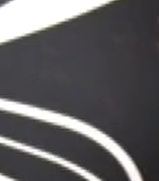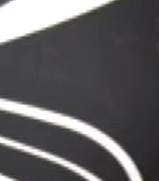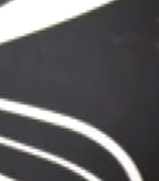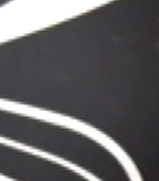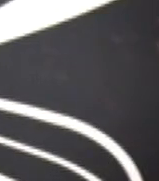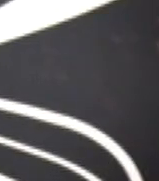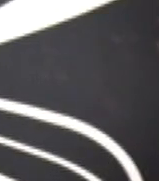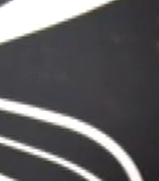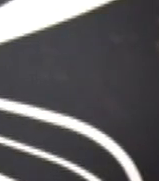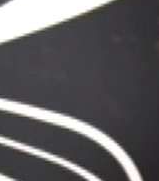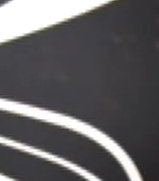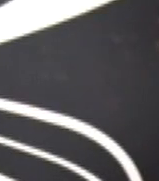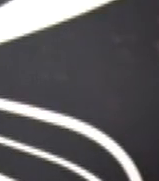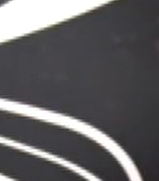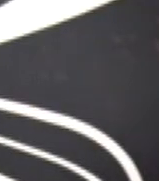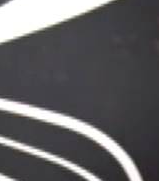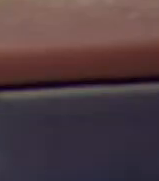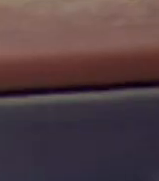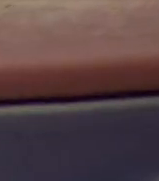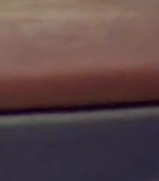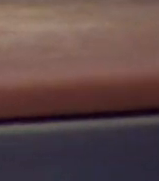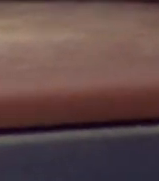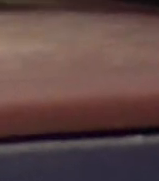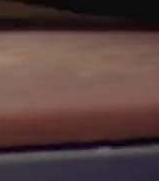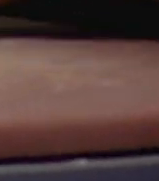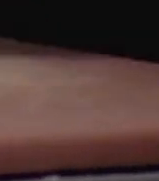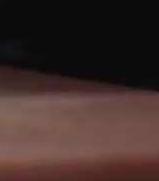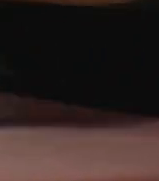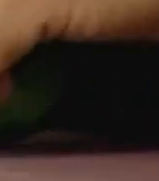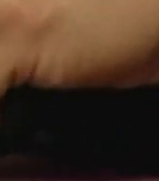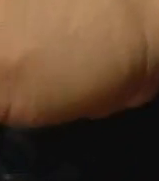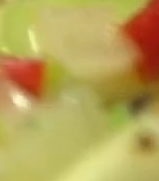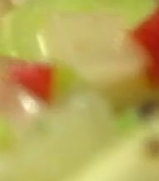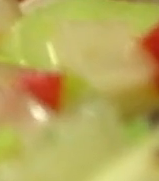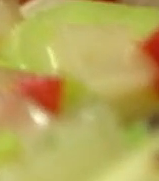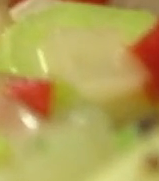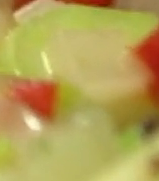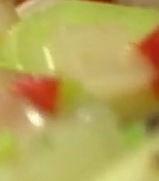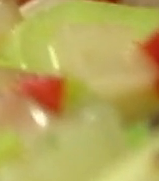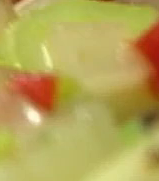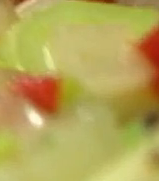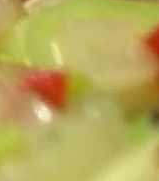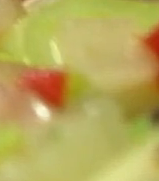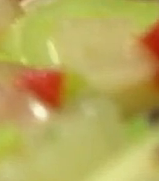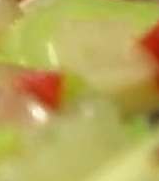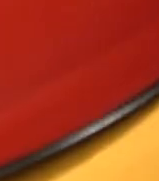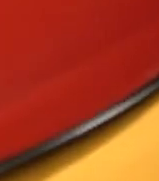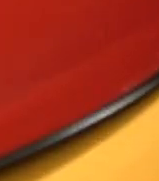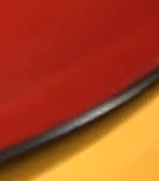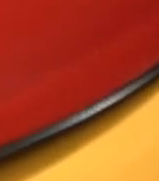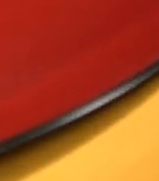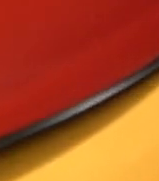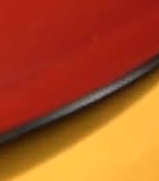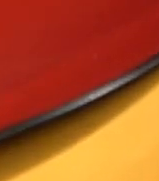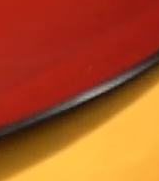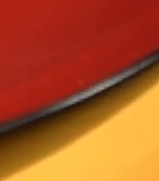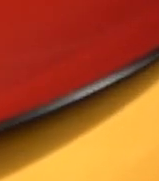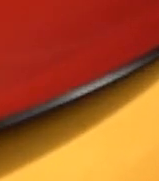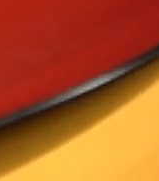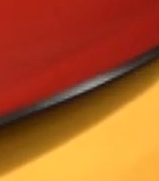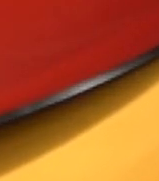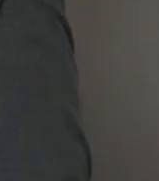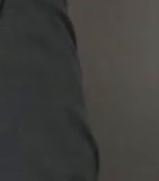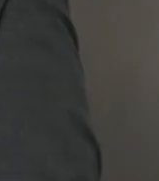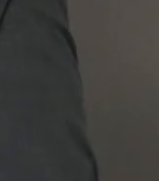Nos vamos a ir a una provincia diferente, una de las más pequeñas del país, pero por supuesto con muchísimo sabor. Háblanos